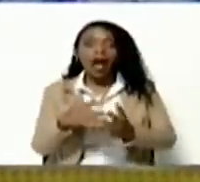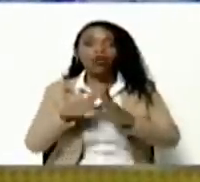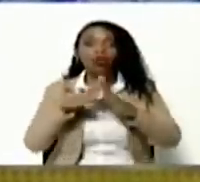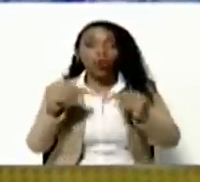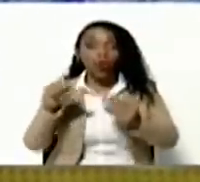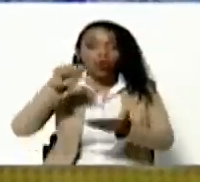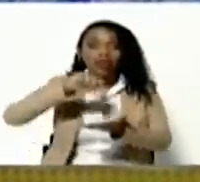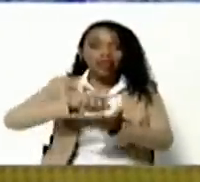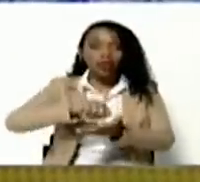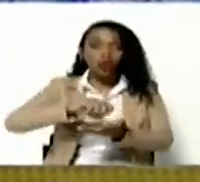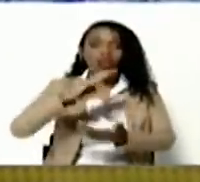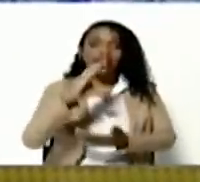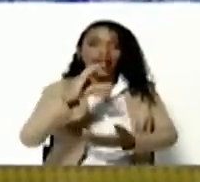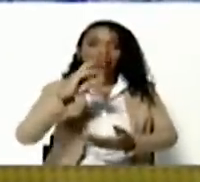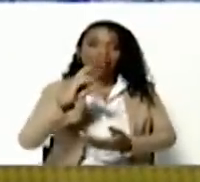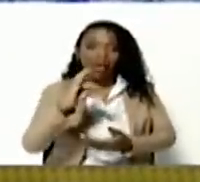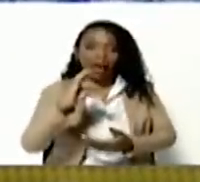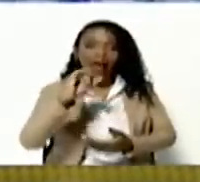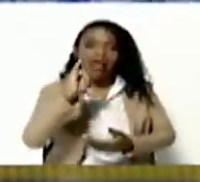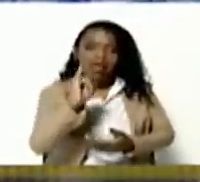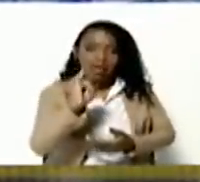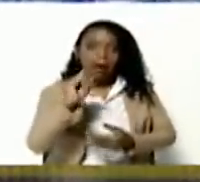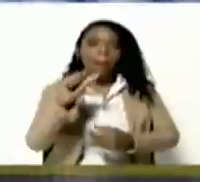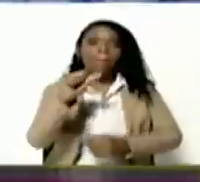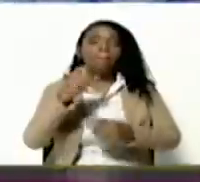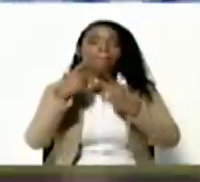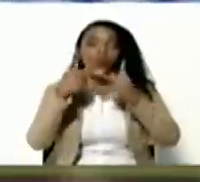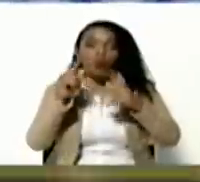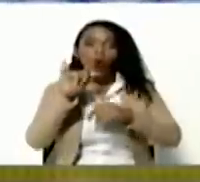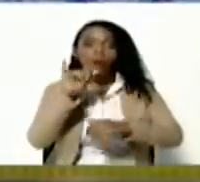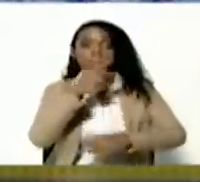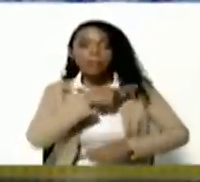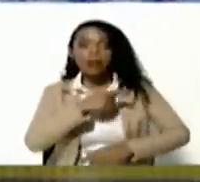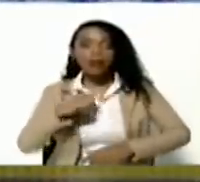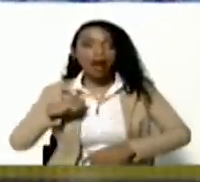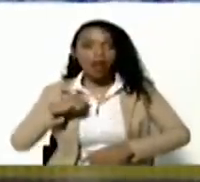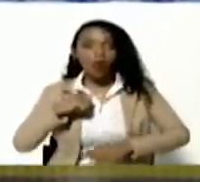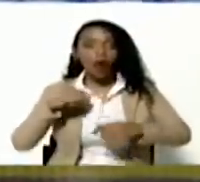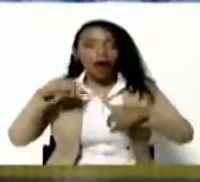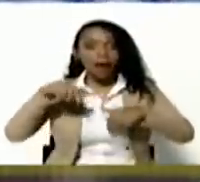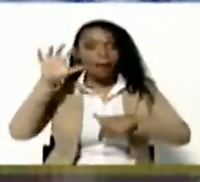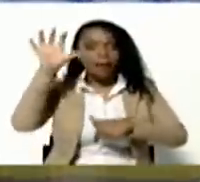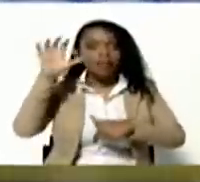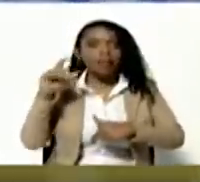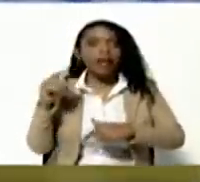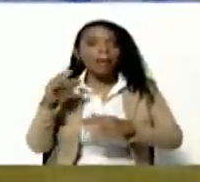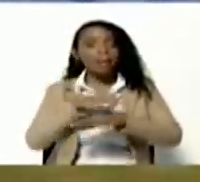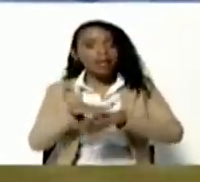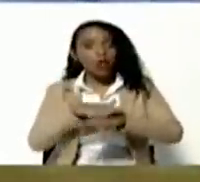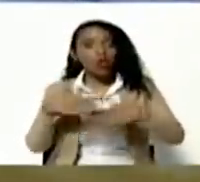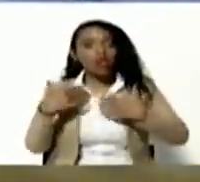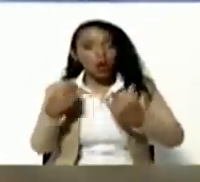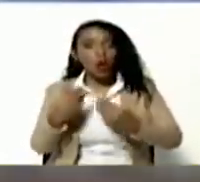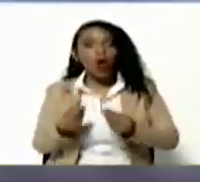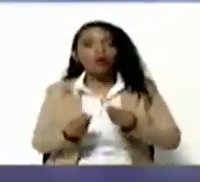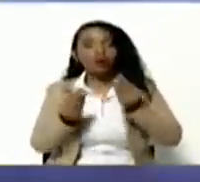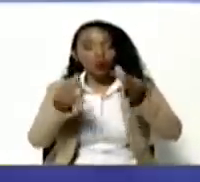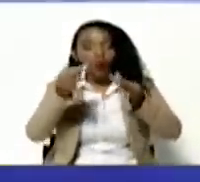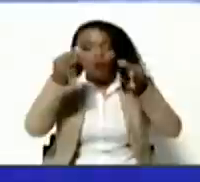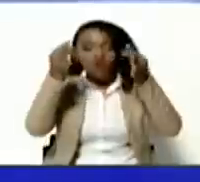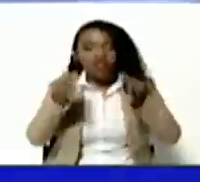todos los centros de salud públicos y privados del país ya al Ministerio de salud emitirá la resolución